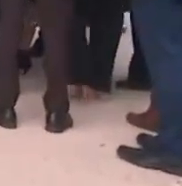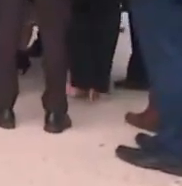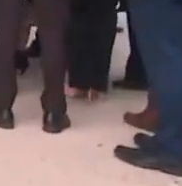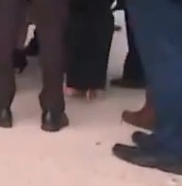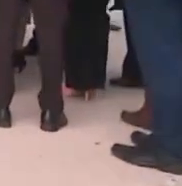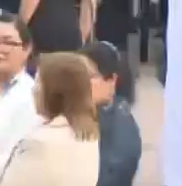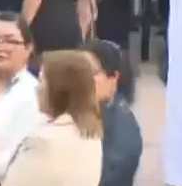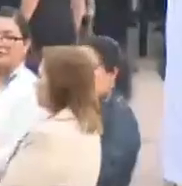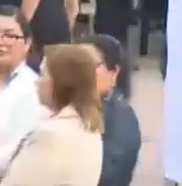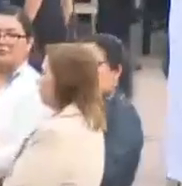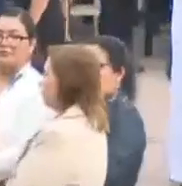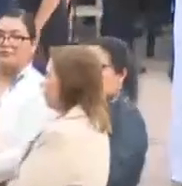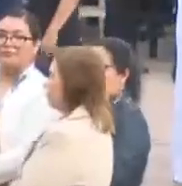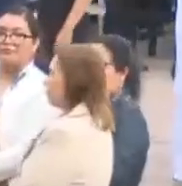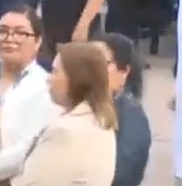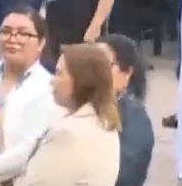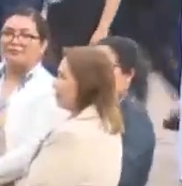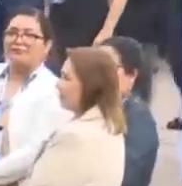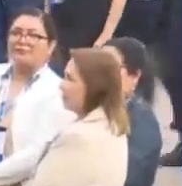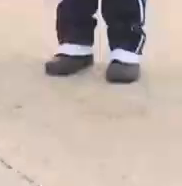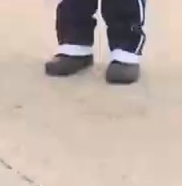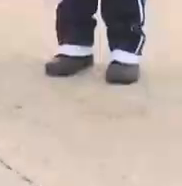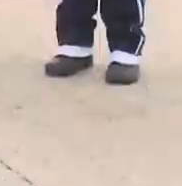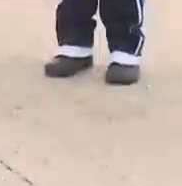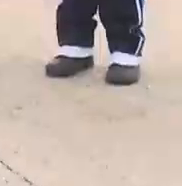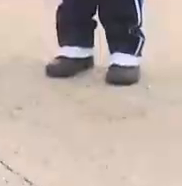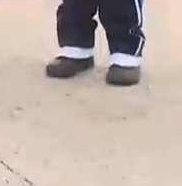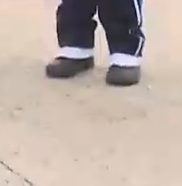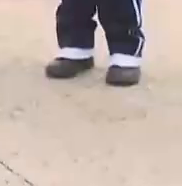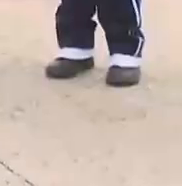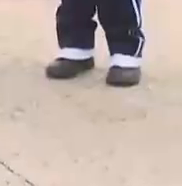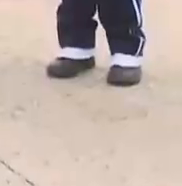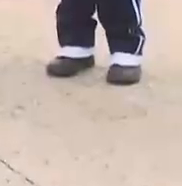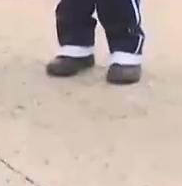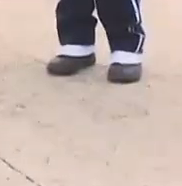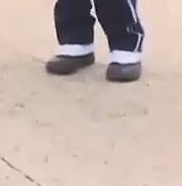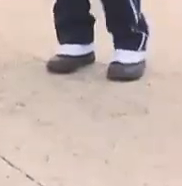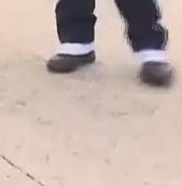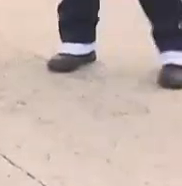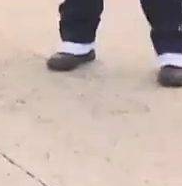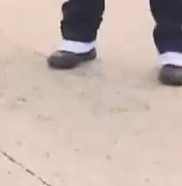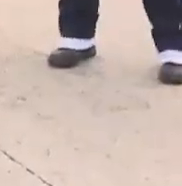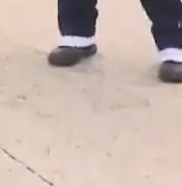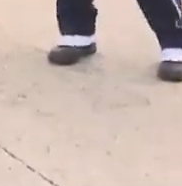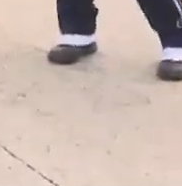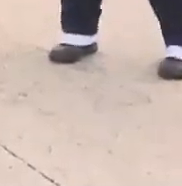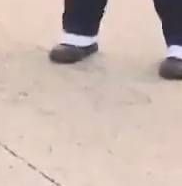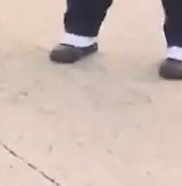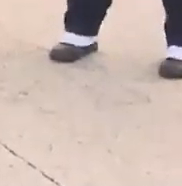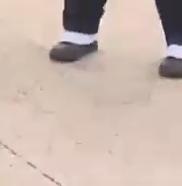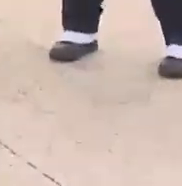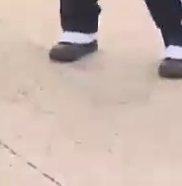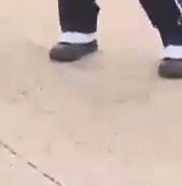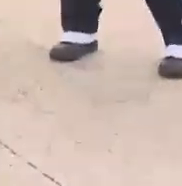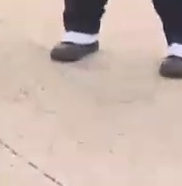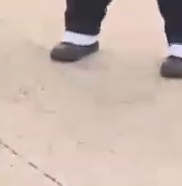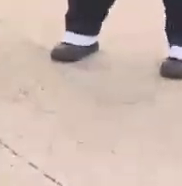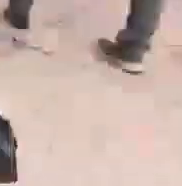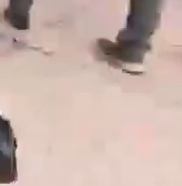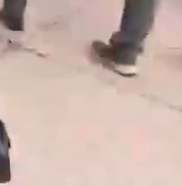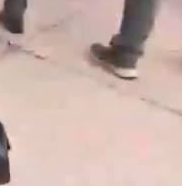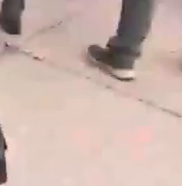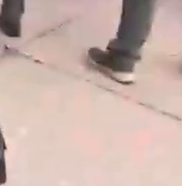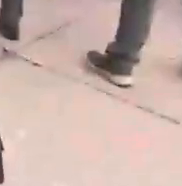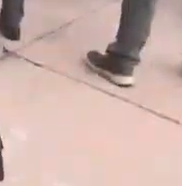butacas de este auditorio el auditorio Universitario la banda de música fue la encargada de amenizar la mañana en la que ni el